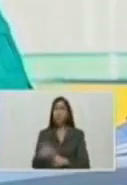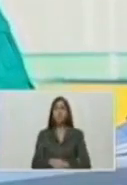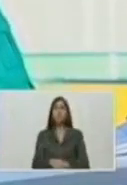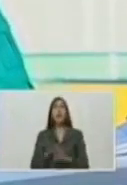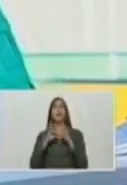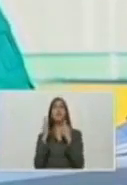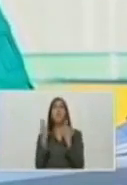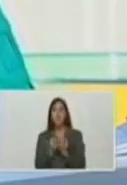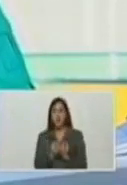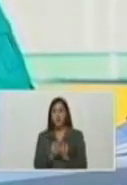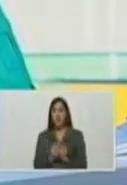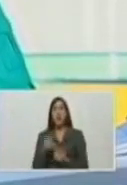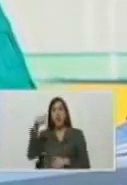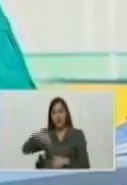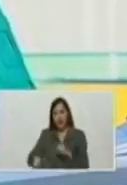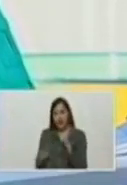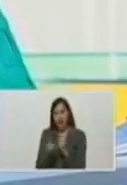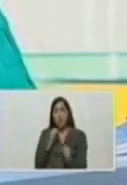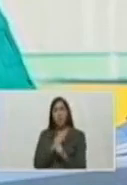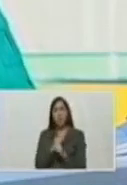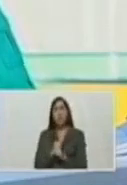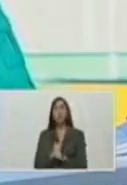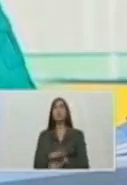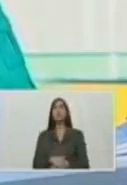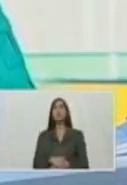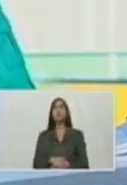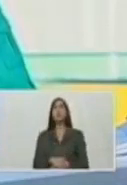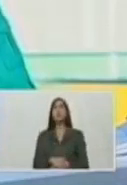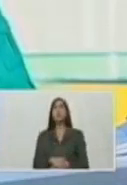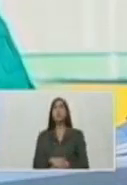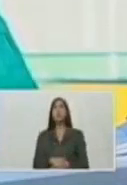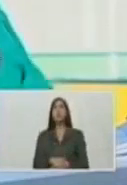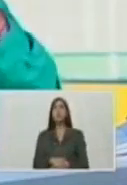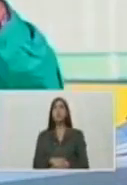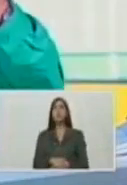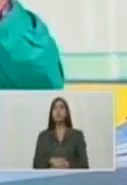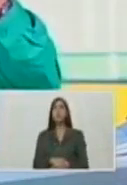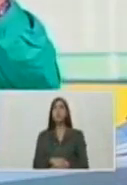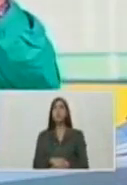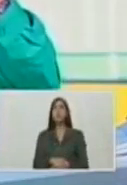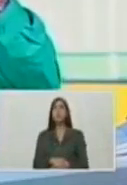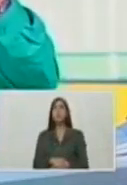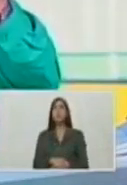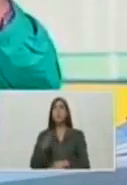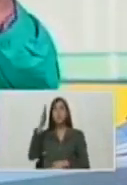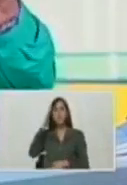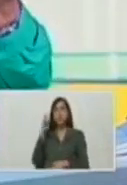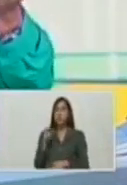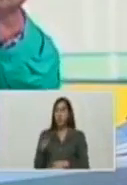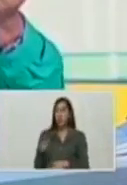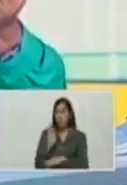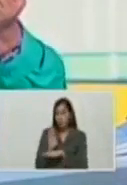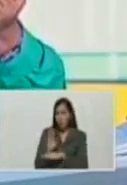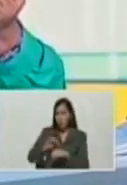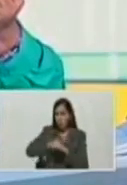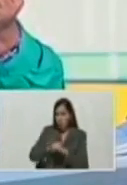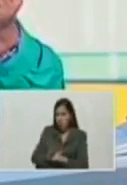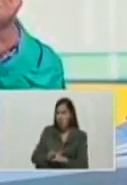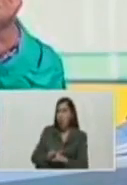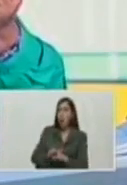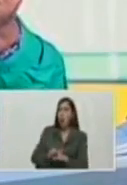familia hípica de Venezuela. Antonio, te puedes quitar por ahora, dado que estás en situación de bioseguridad, con